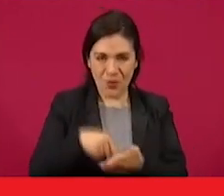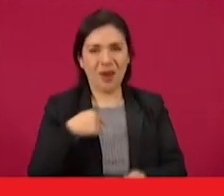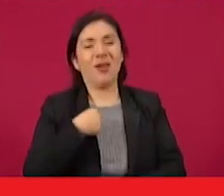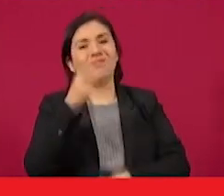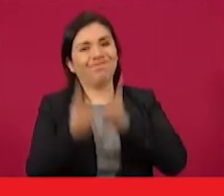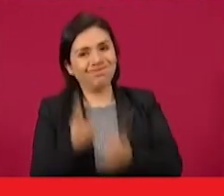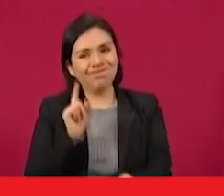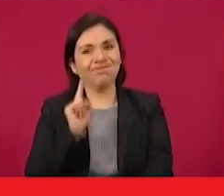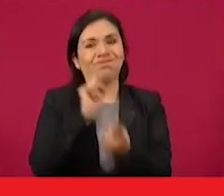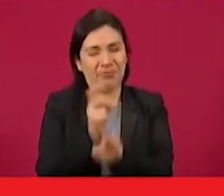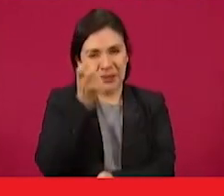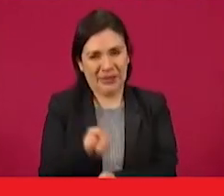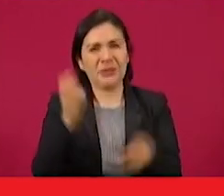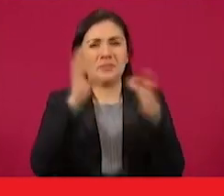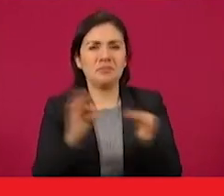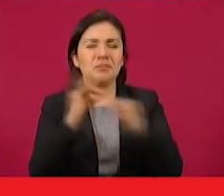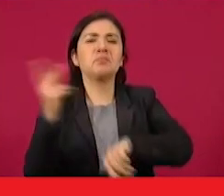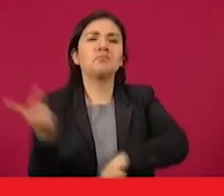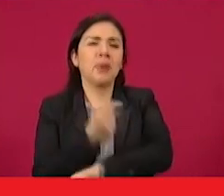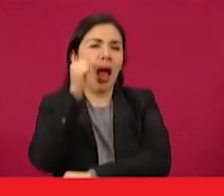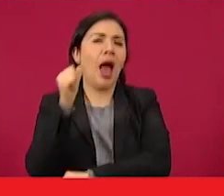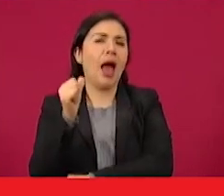platicando esto que sucedió ayer,